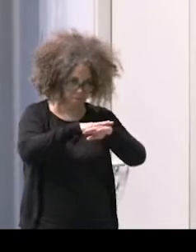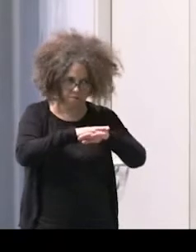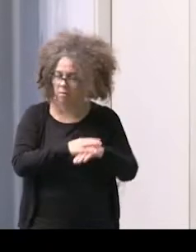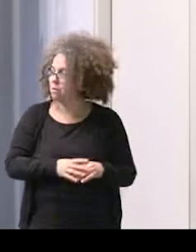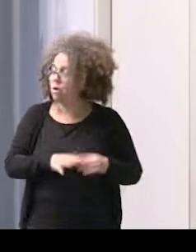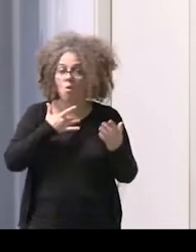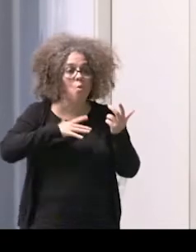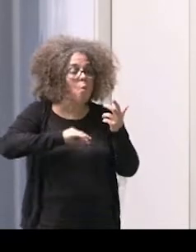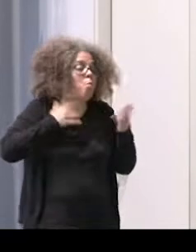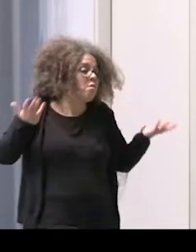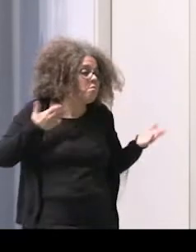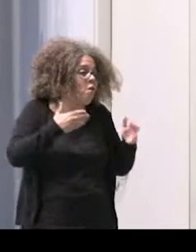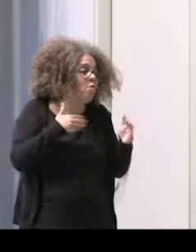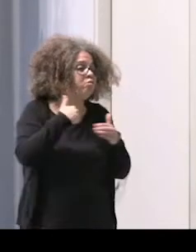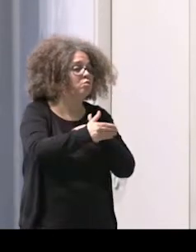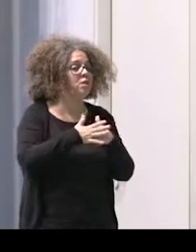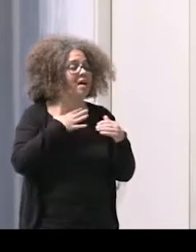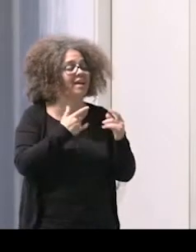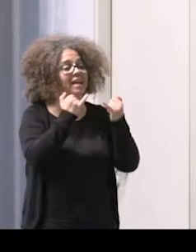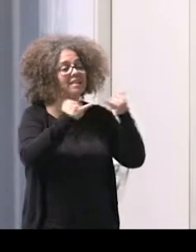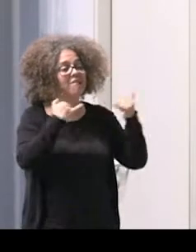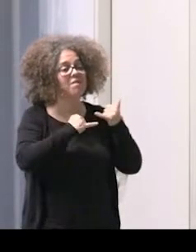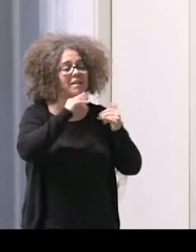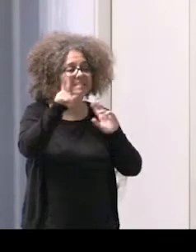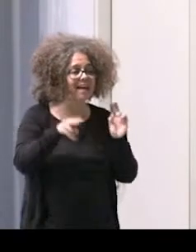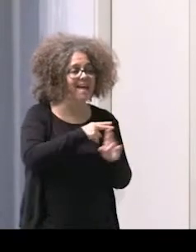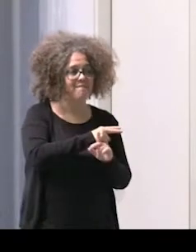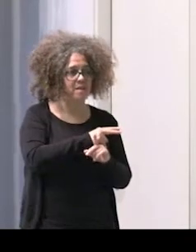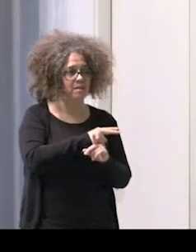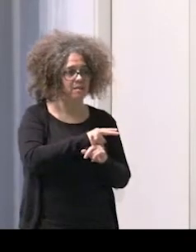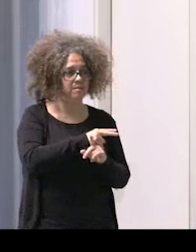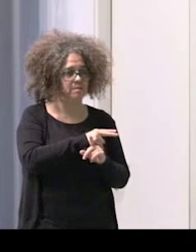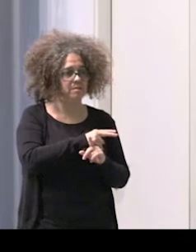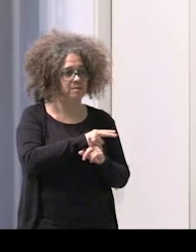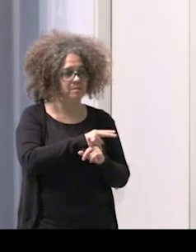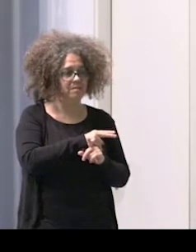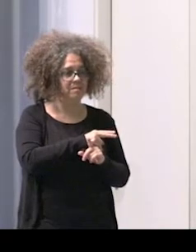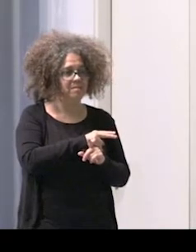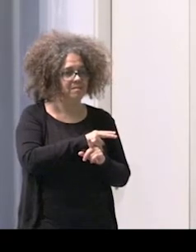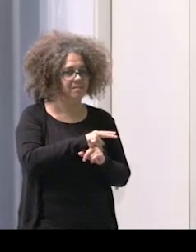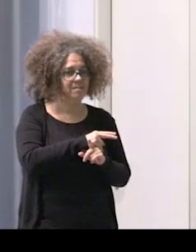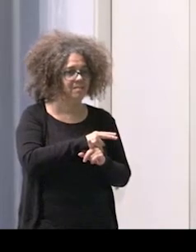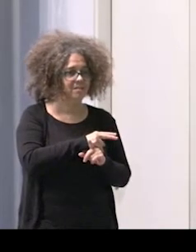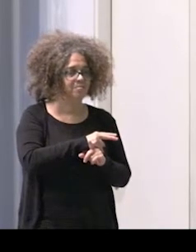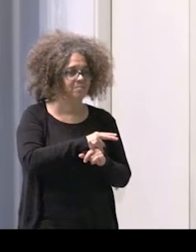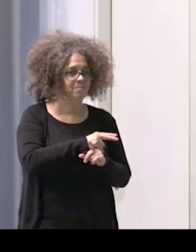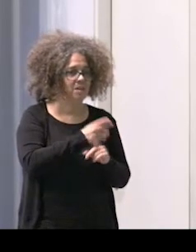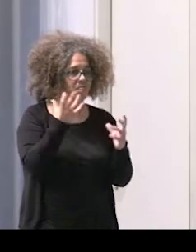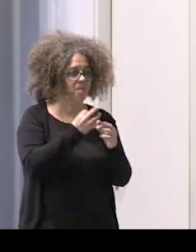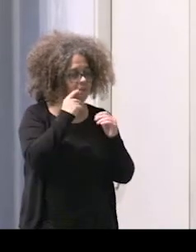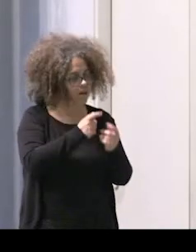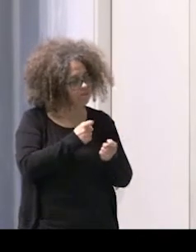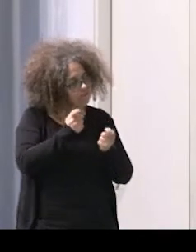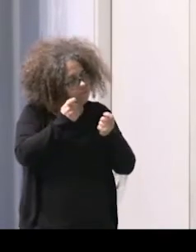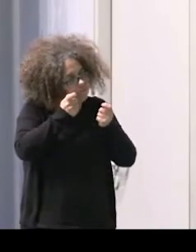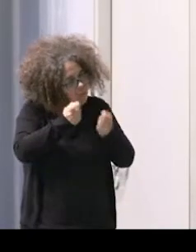día, que las fibras eferentes controlen la estimulación eléctrica que entrega el implante. Básicamente